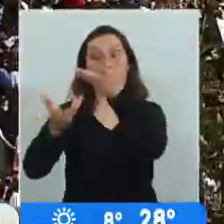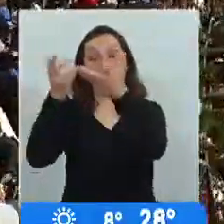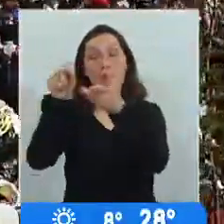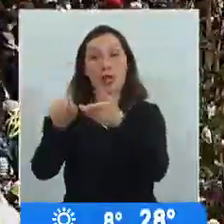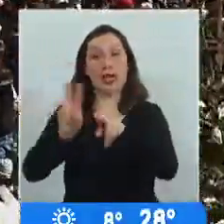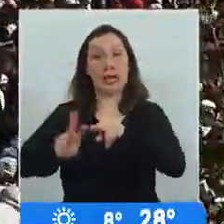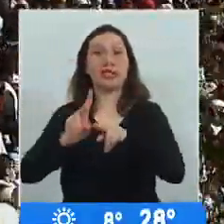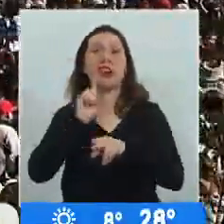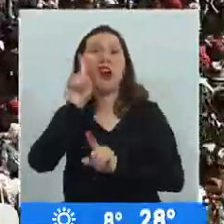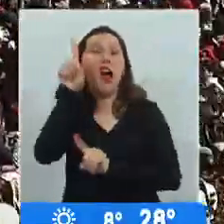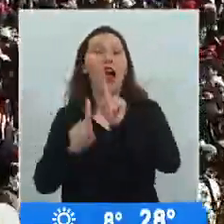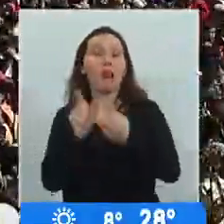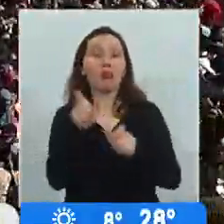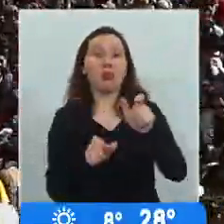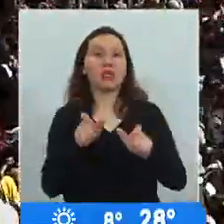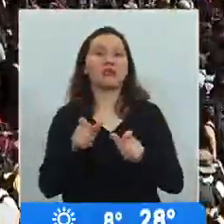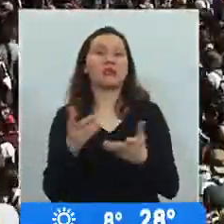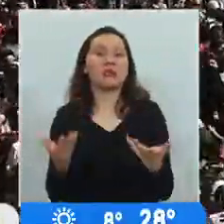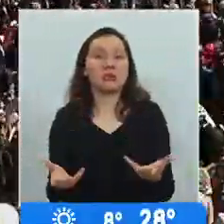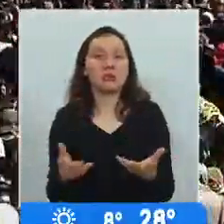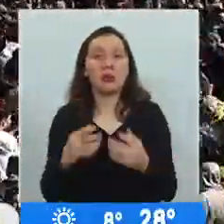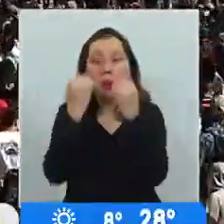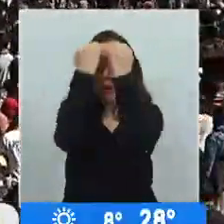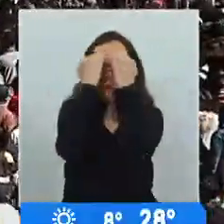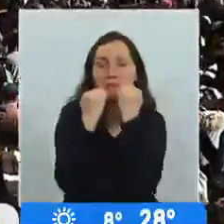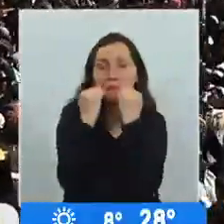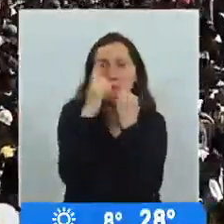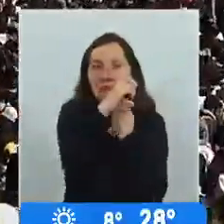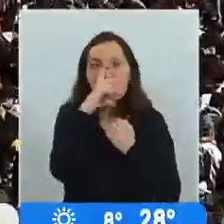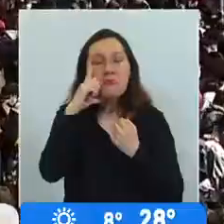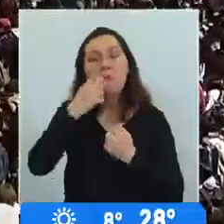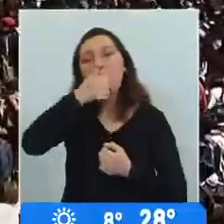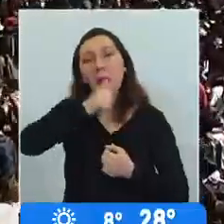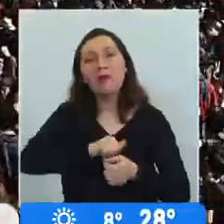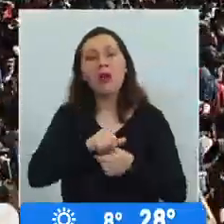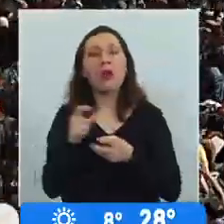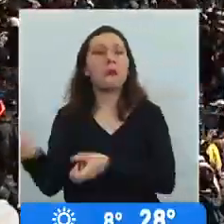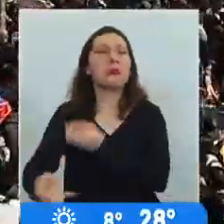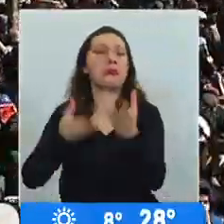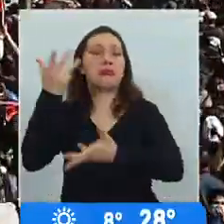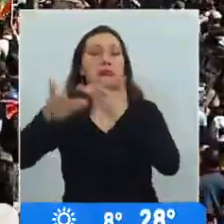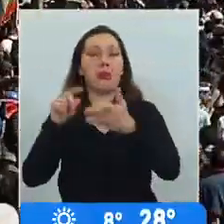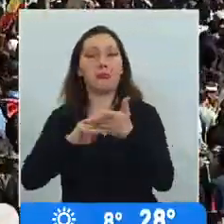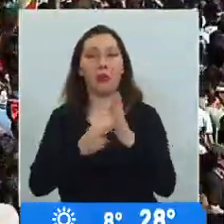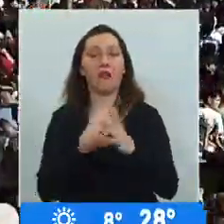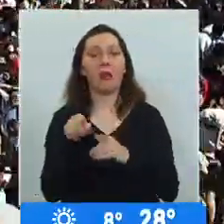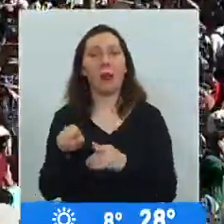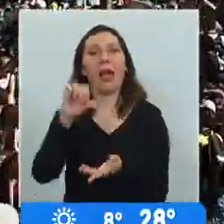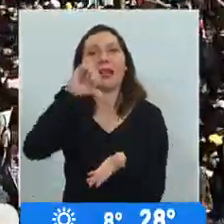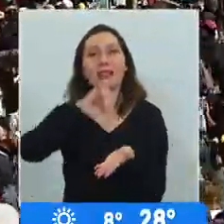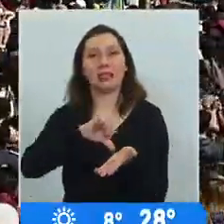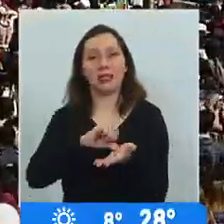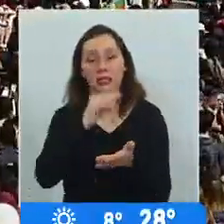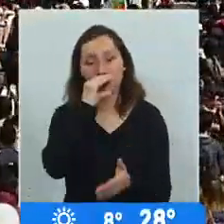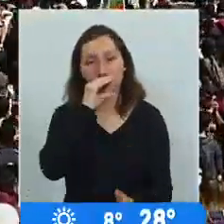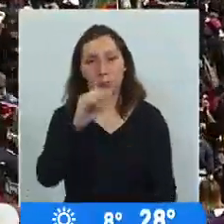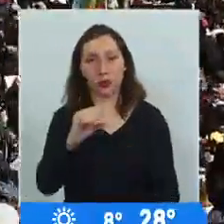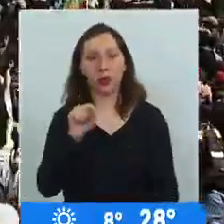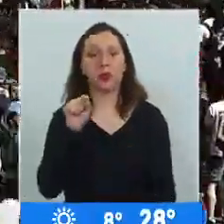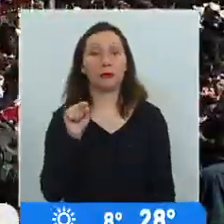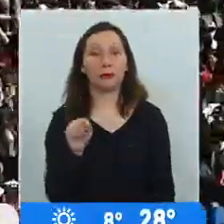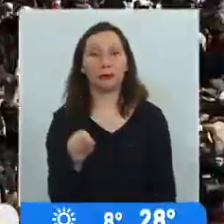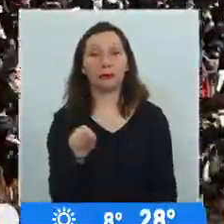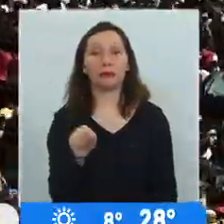levantado algunos sujetos encapuchados que han llegado hasta este lugar en el centro de